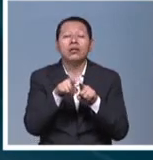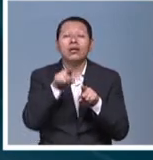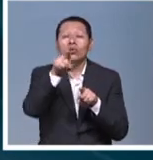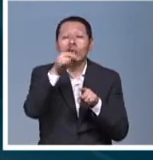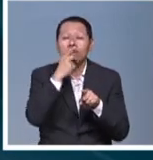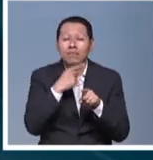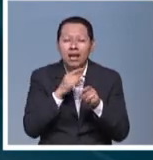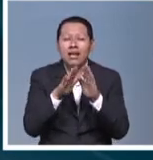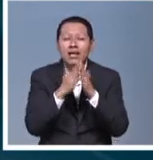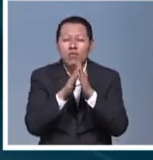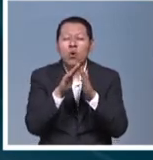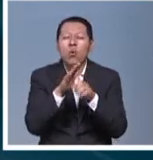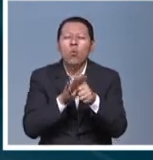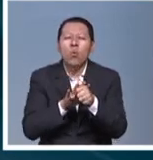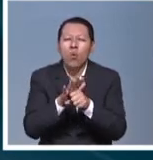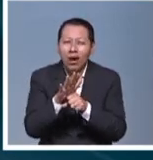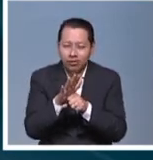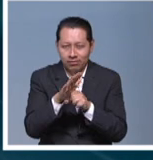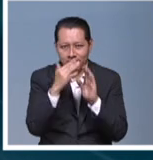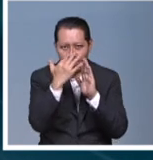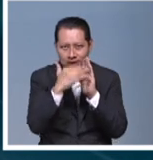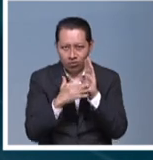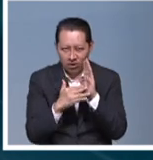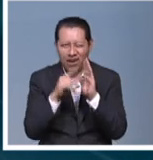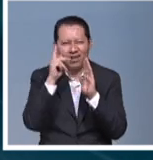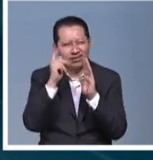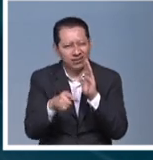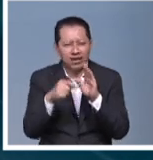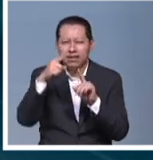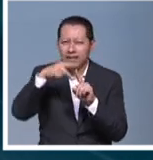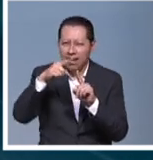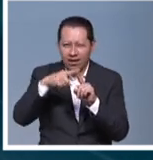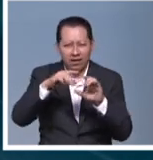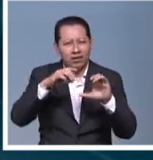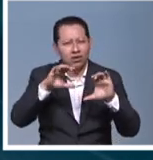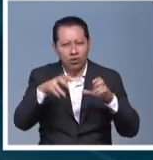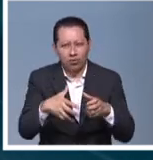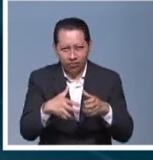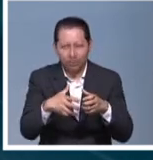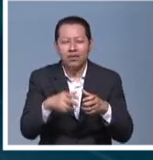porque la lectura es una tarea colectiva. Nos leemos en otros.